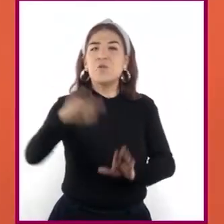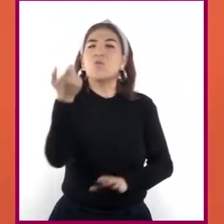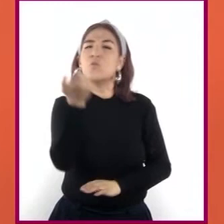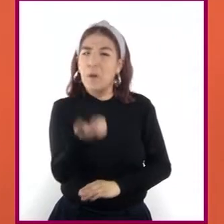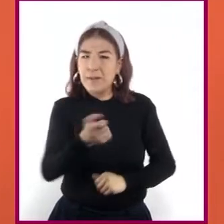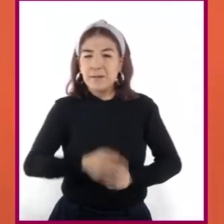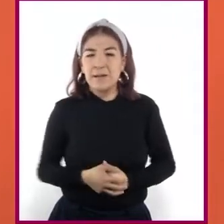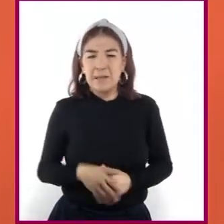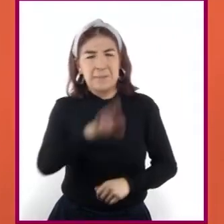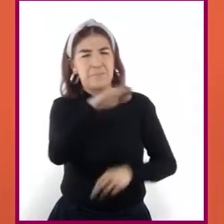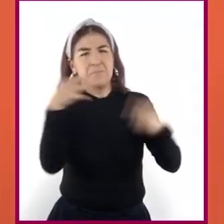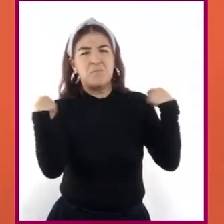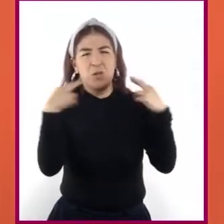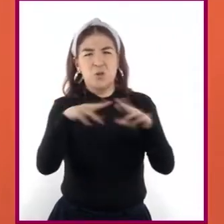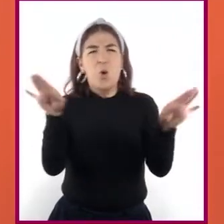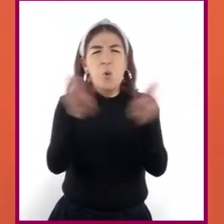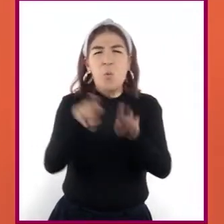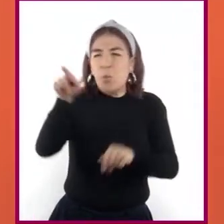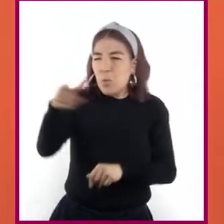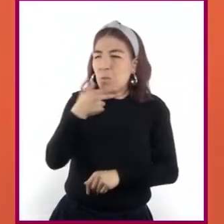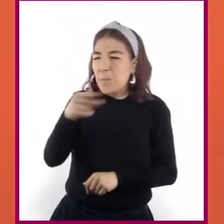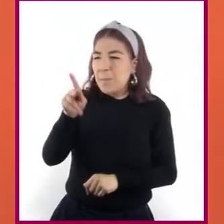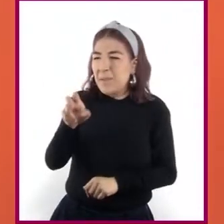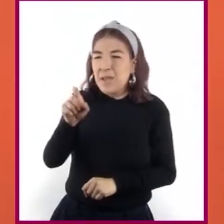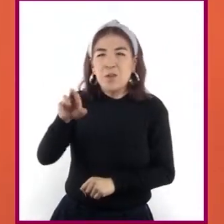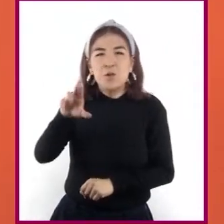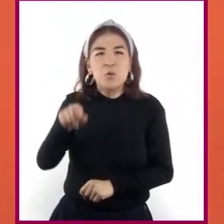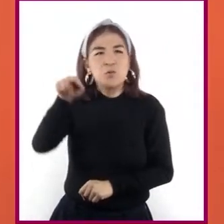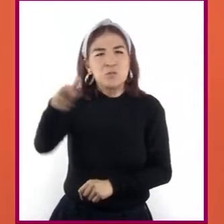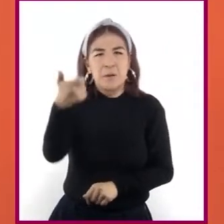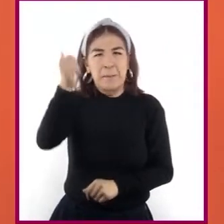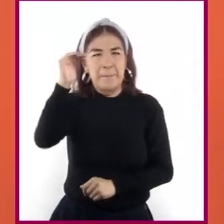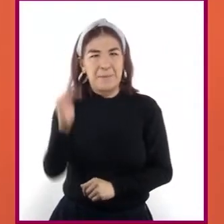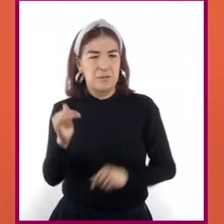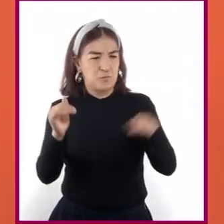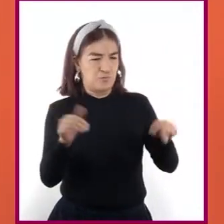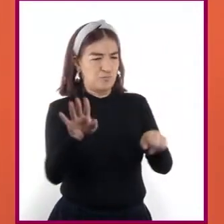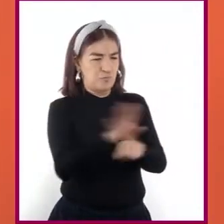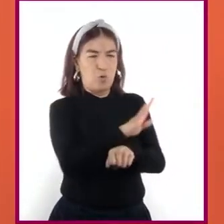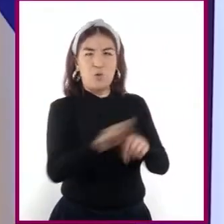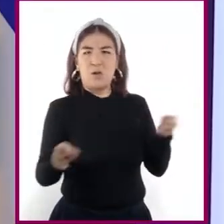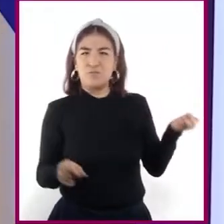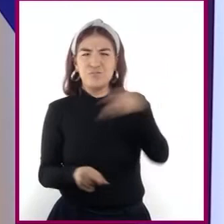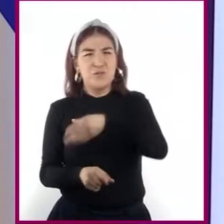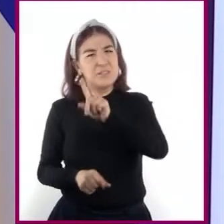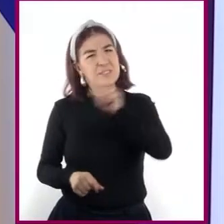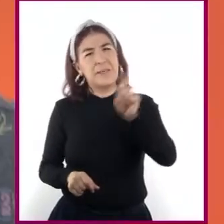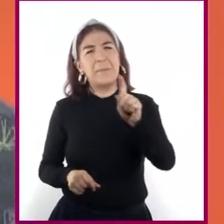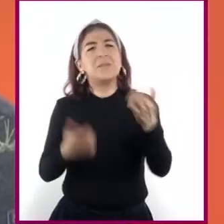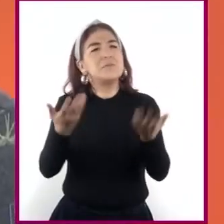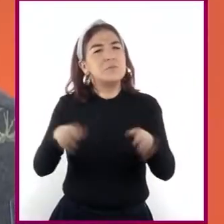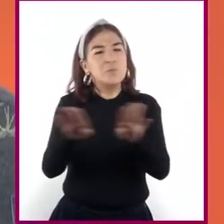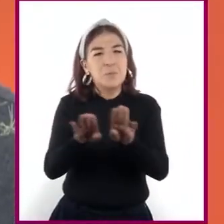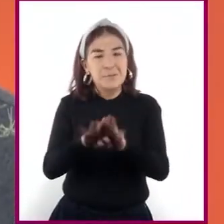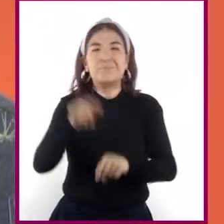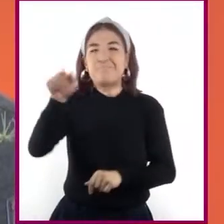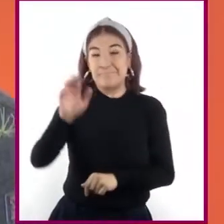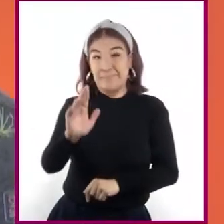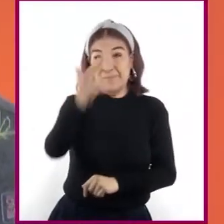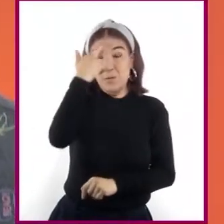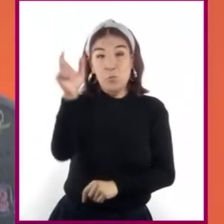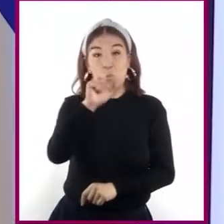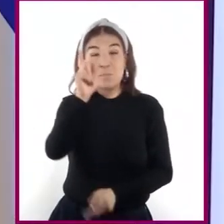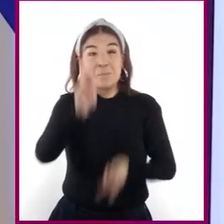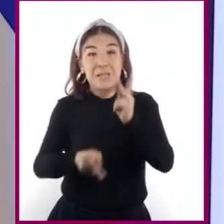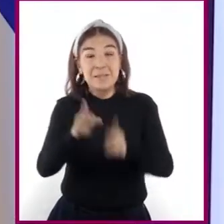Irina, ¿cómo es posible que el saldo de Pedro sea una cantidad menor a la bonificación que recibió? Daniel, recordemos que al hablar